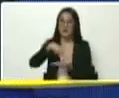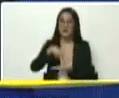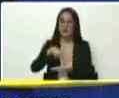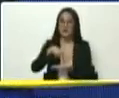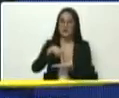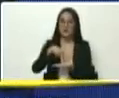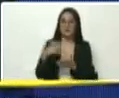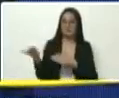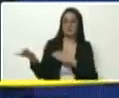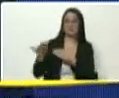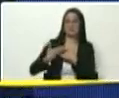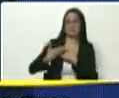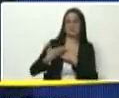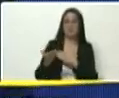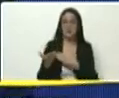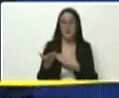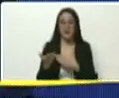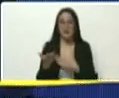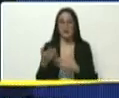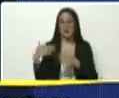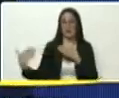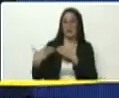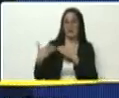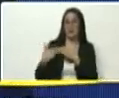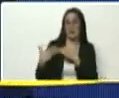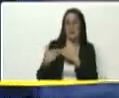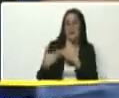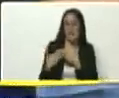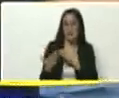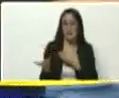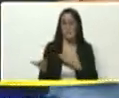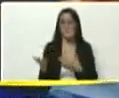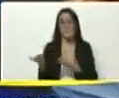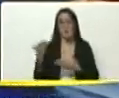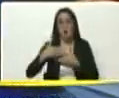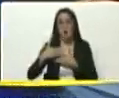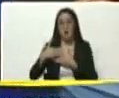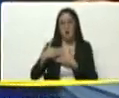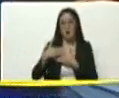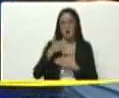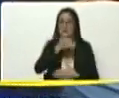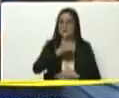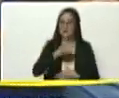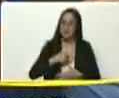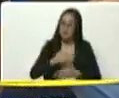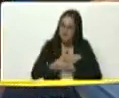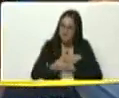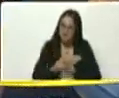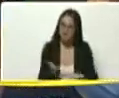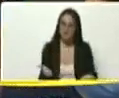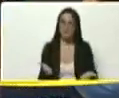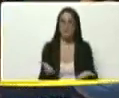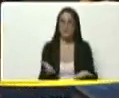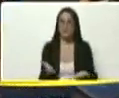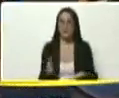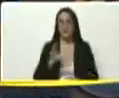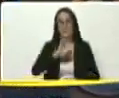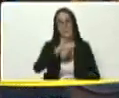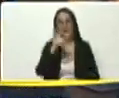frente a las sanciones, frente a las persecuciones, frente al bloqueo, y ponernos también a la orden de los